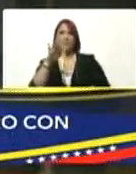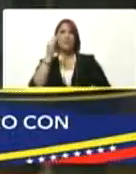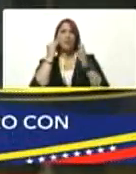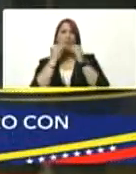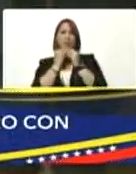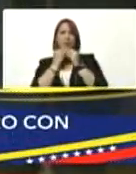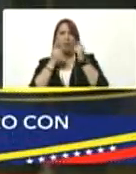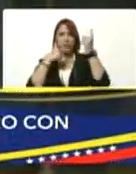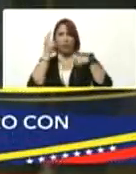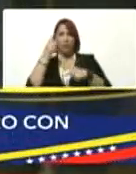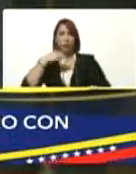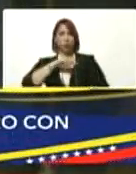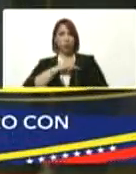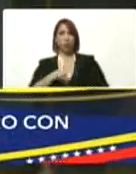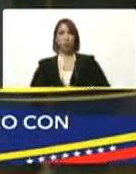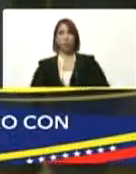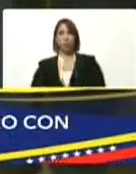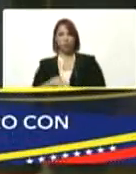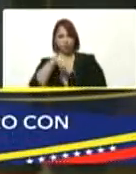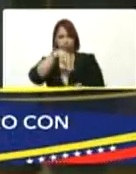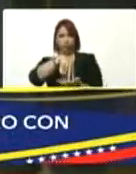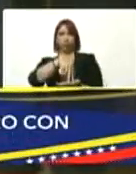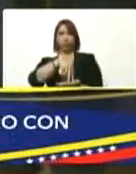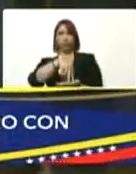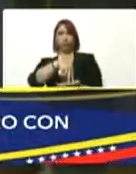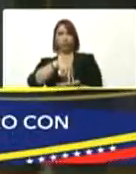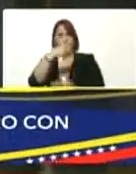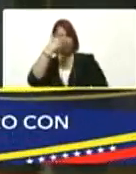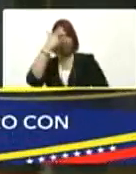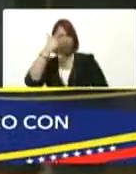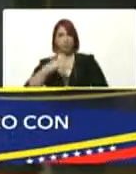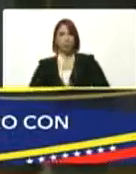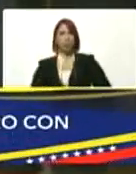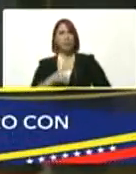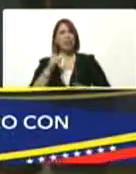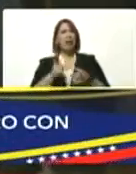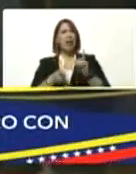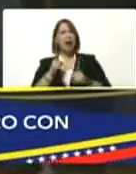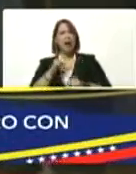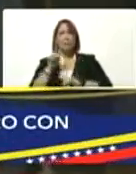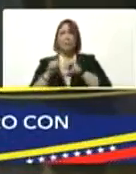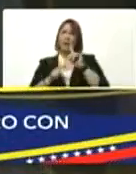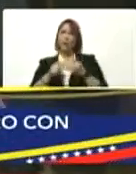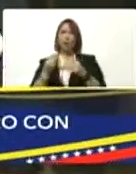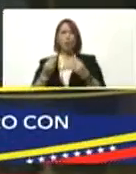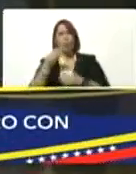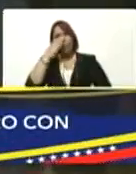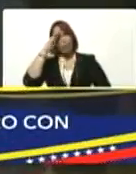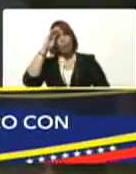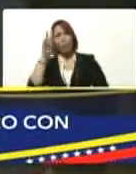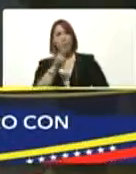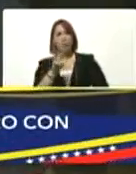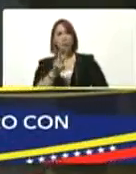Chávez, y estamos de pie. Si alguien pregunta, ¿cómo está Cuba? ¿Cómo está Venezuela?